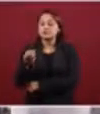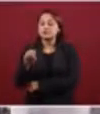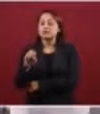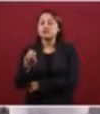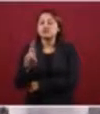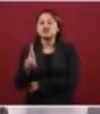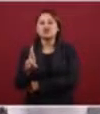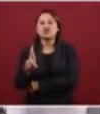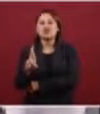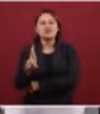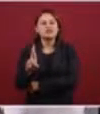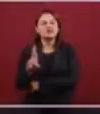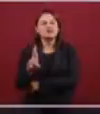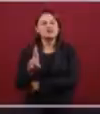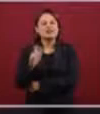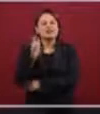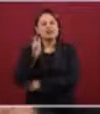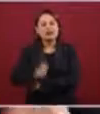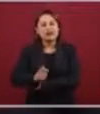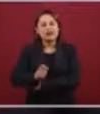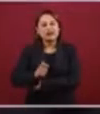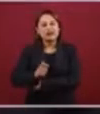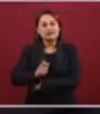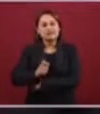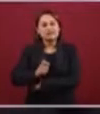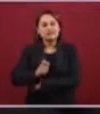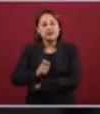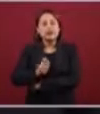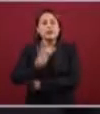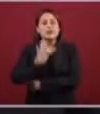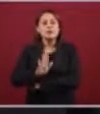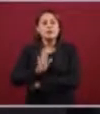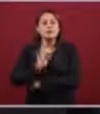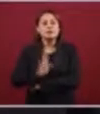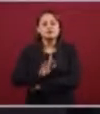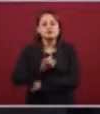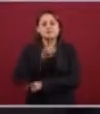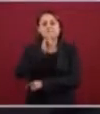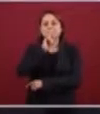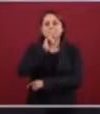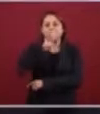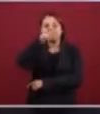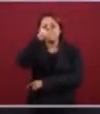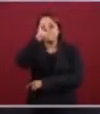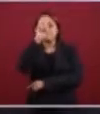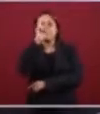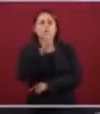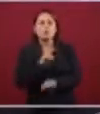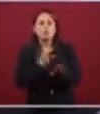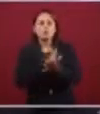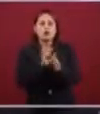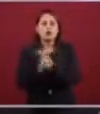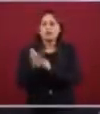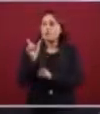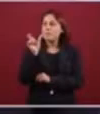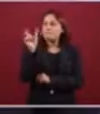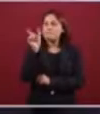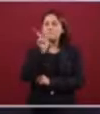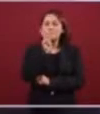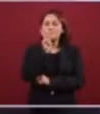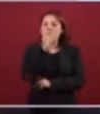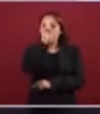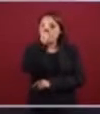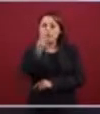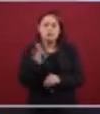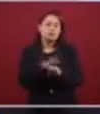censor representada en palabras prohibidas, no se podía hablar de fosas,